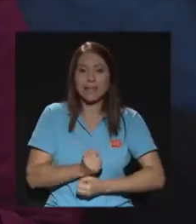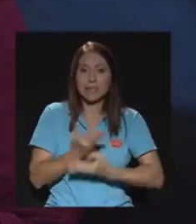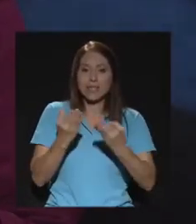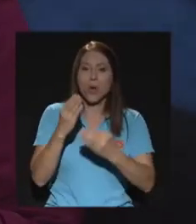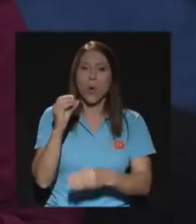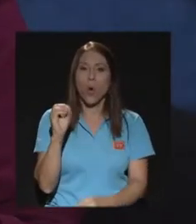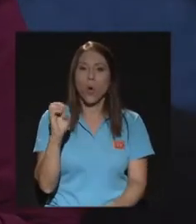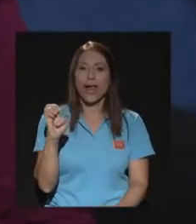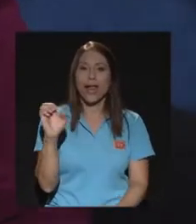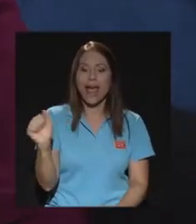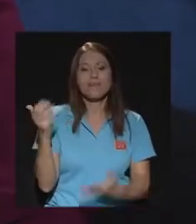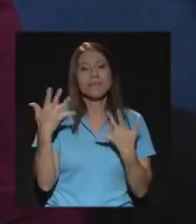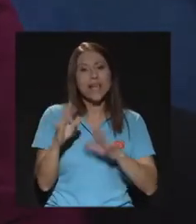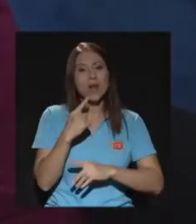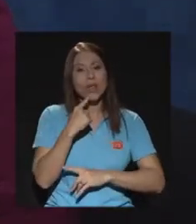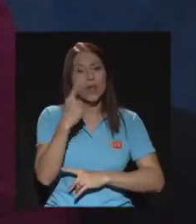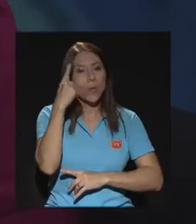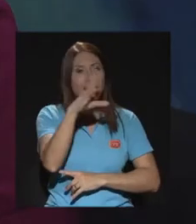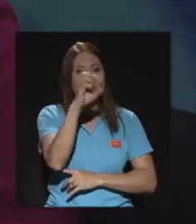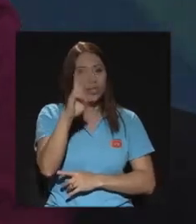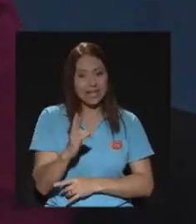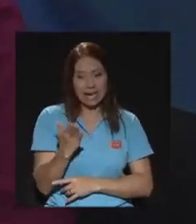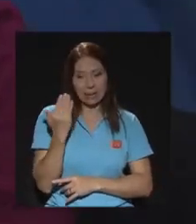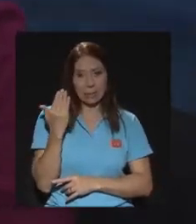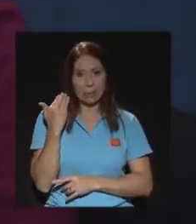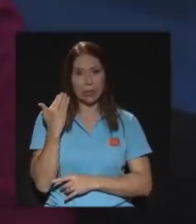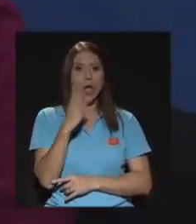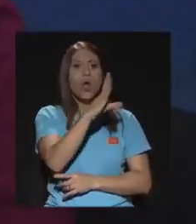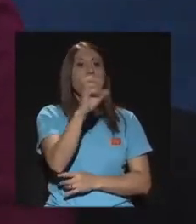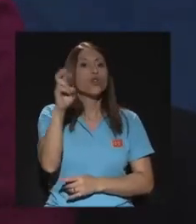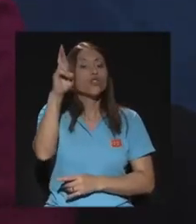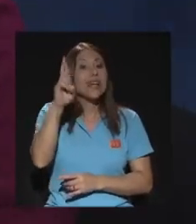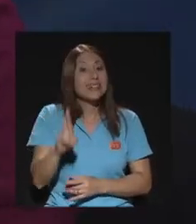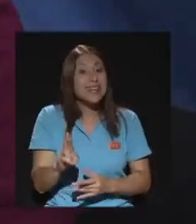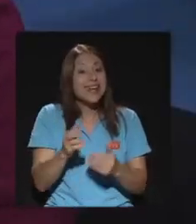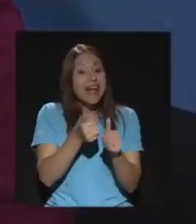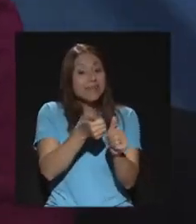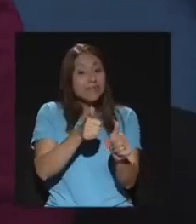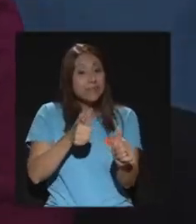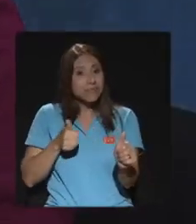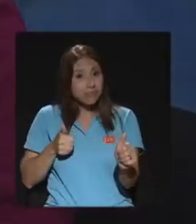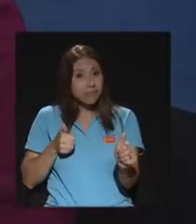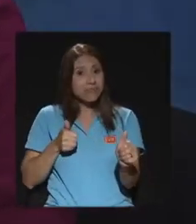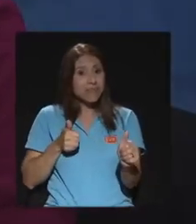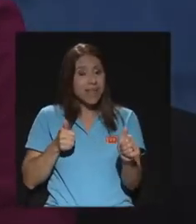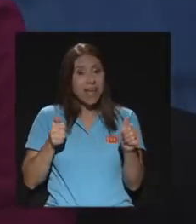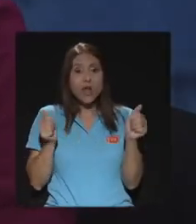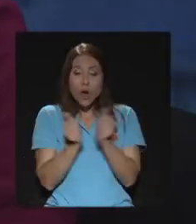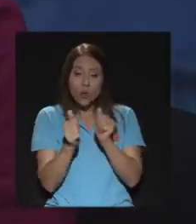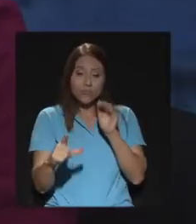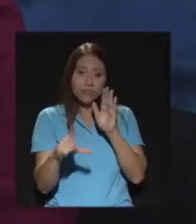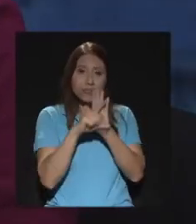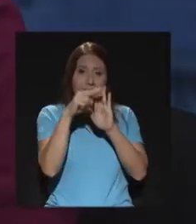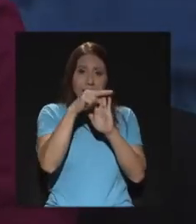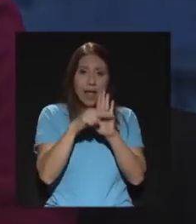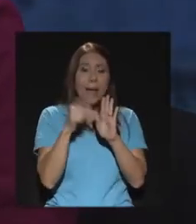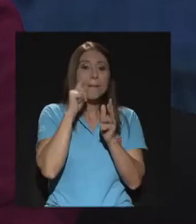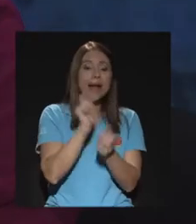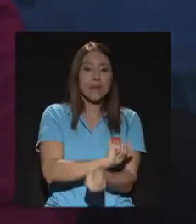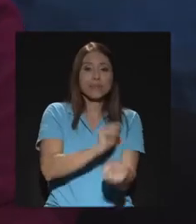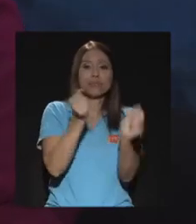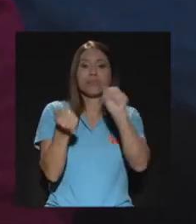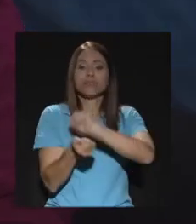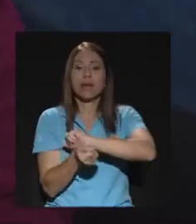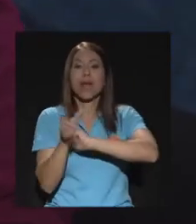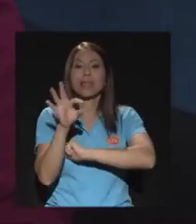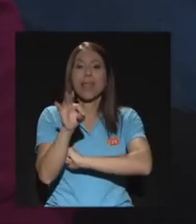OEA lo dijo para Costa Rica en días recientes. Costa Rica se ha quedado atrás en el marco normativo para migrar a la televisión